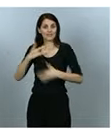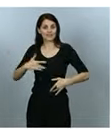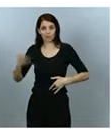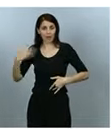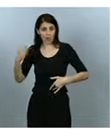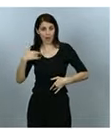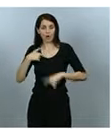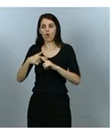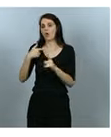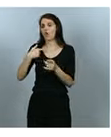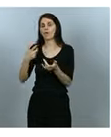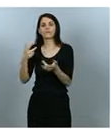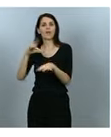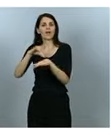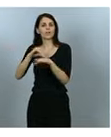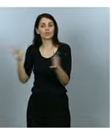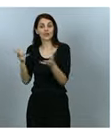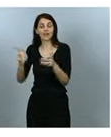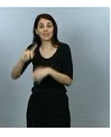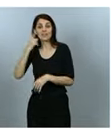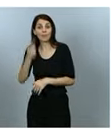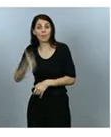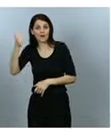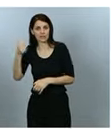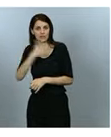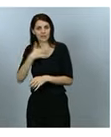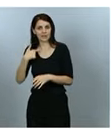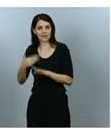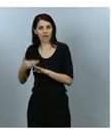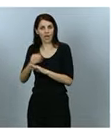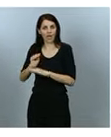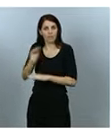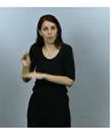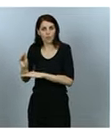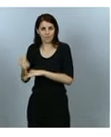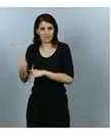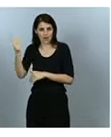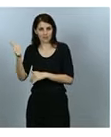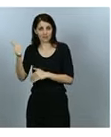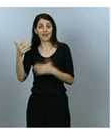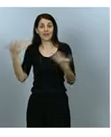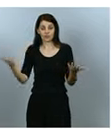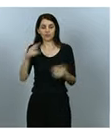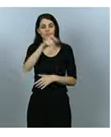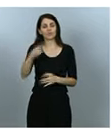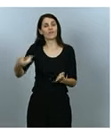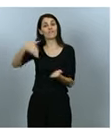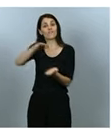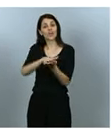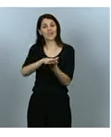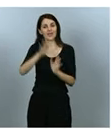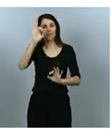moderados. Y por lo tanto, la proporción de fallecidos es menor. Y eso es